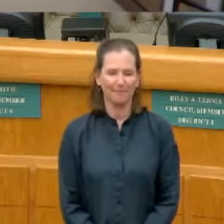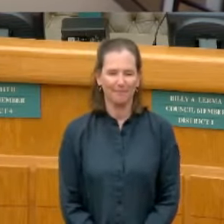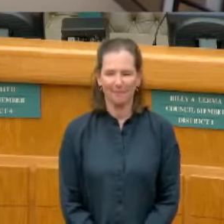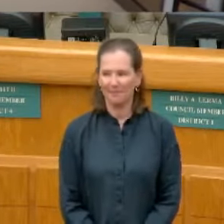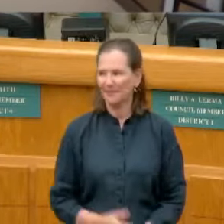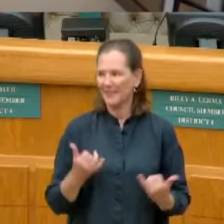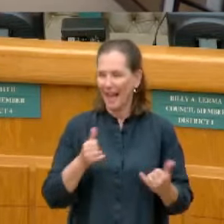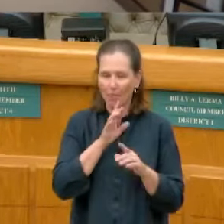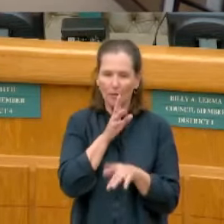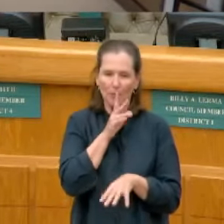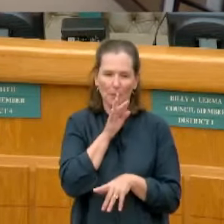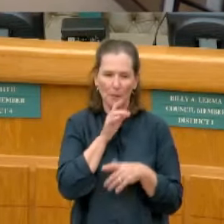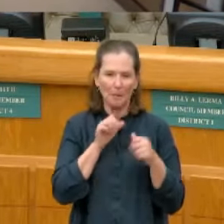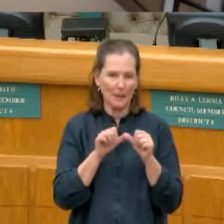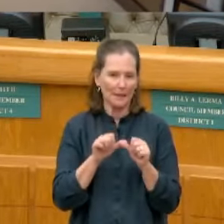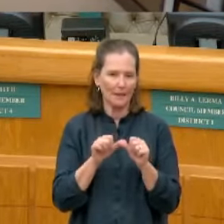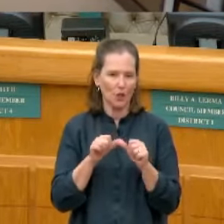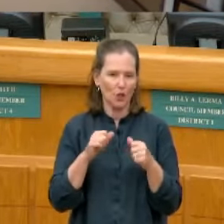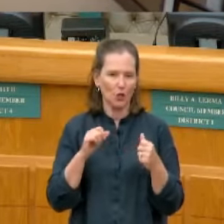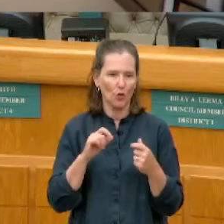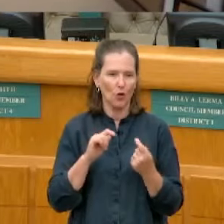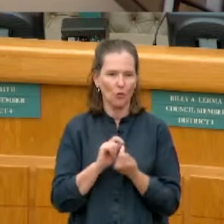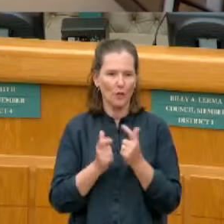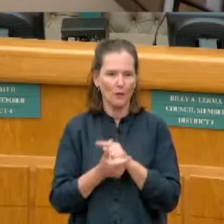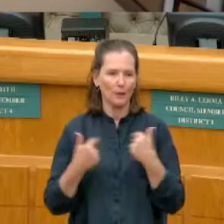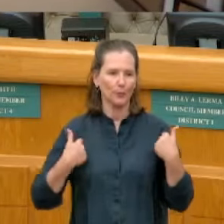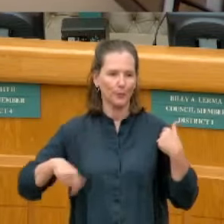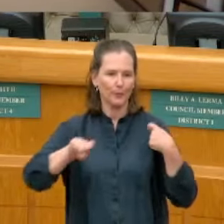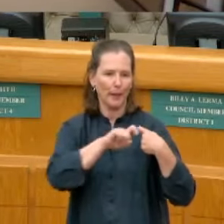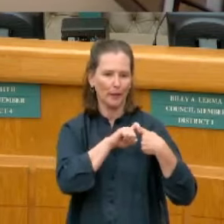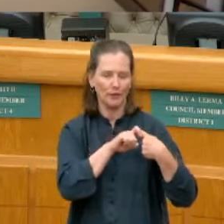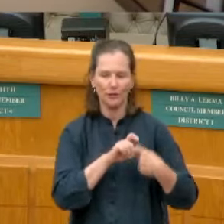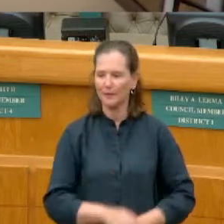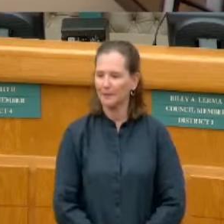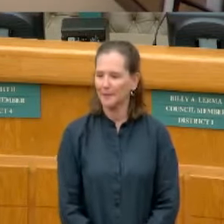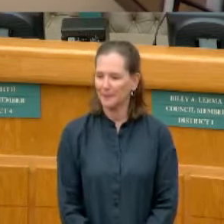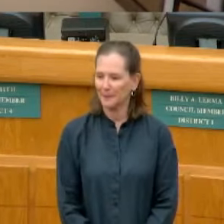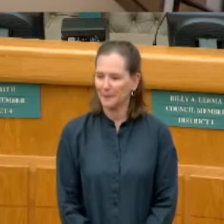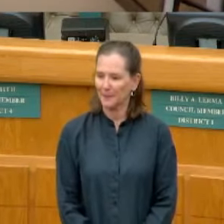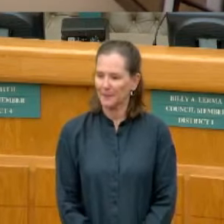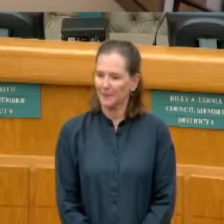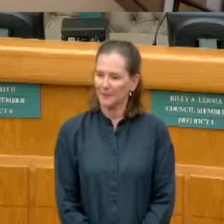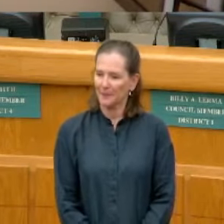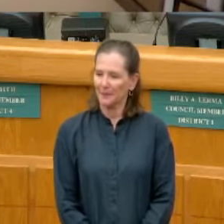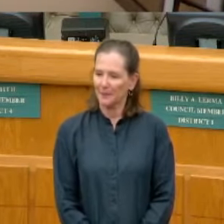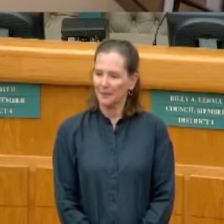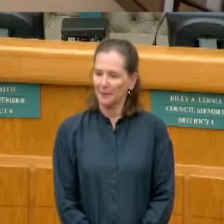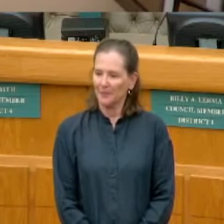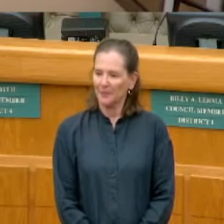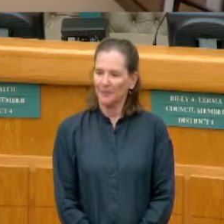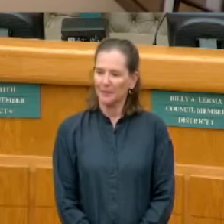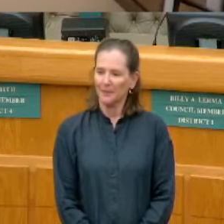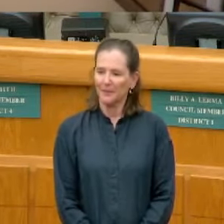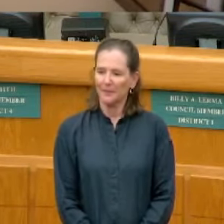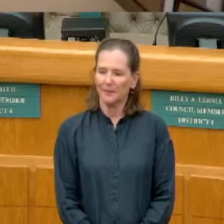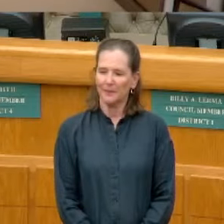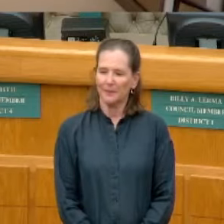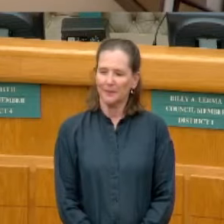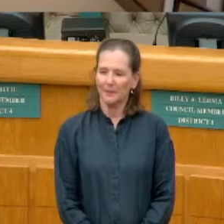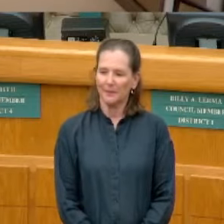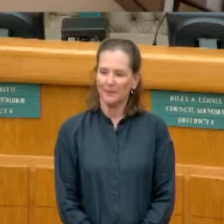número de hospitalizaciones ha llegado a cifras récord. La gran mayoría de las personas hospitalizadas no cuentan con la vacuna. El 34%